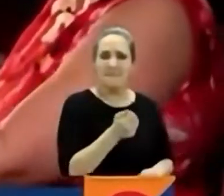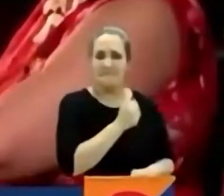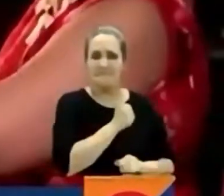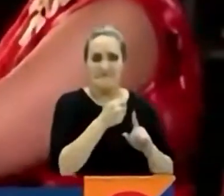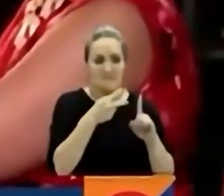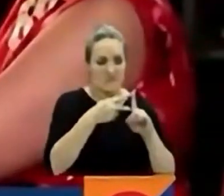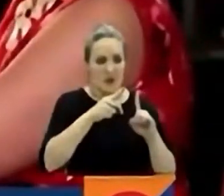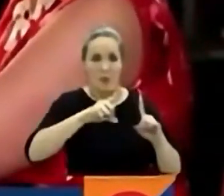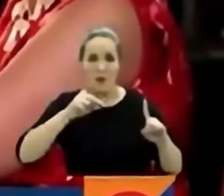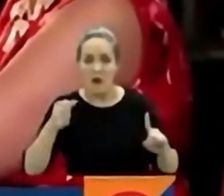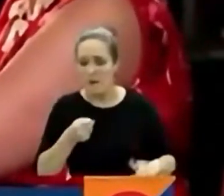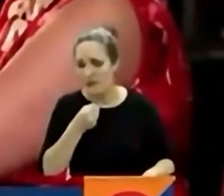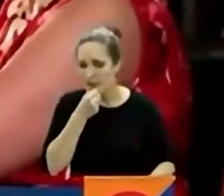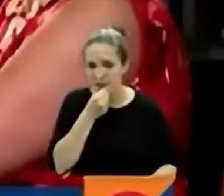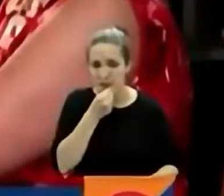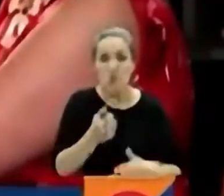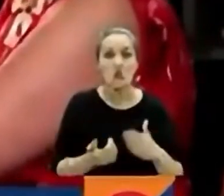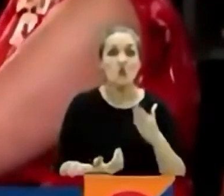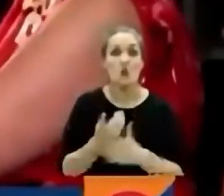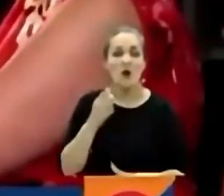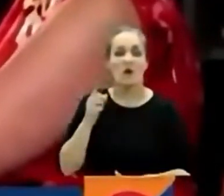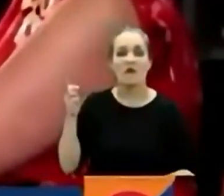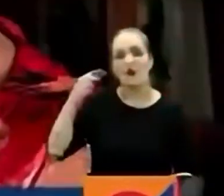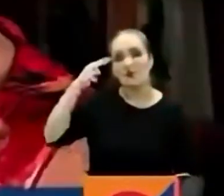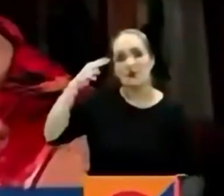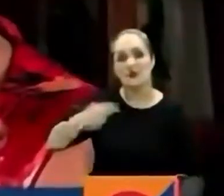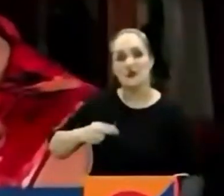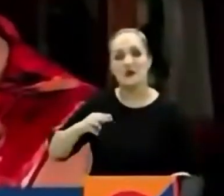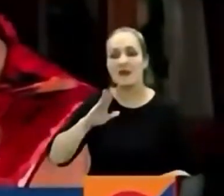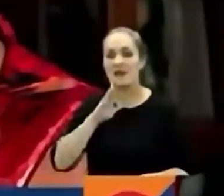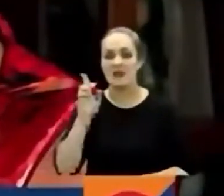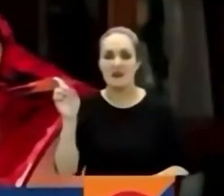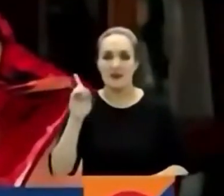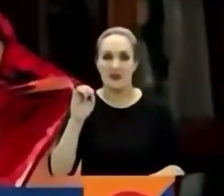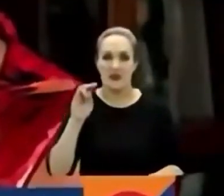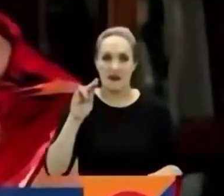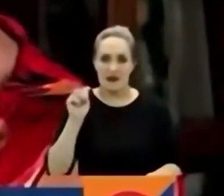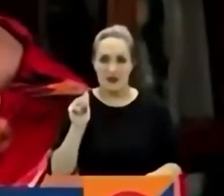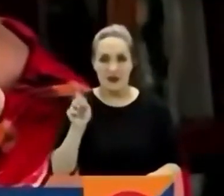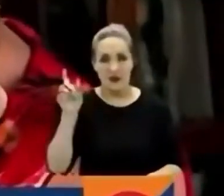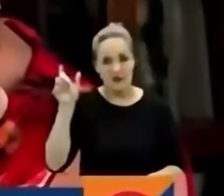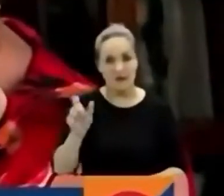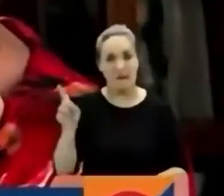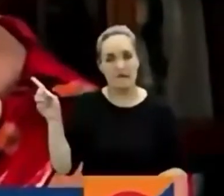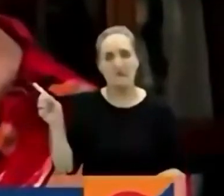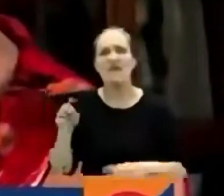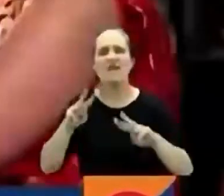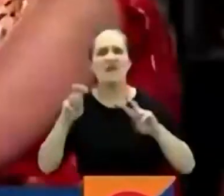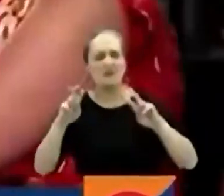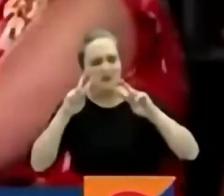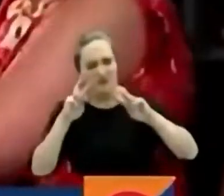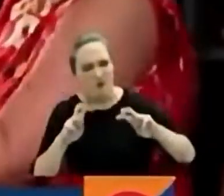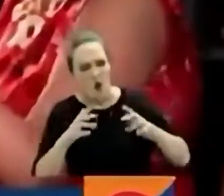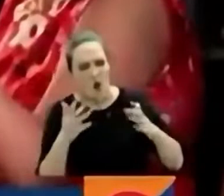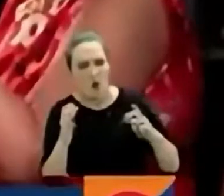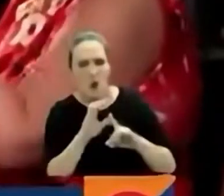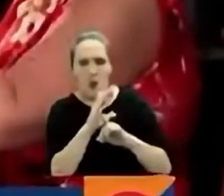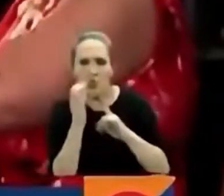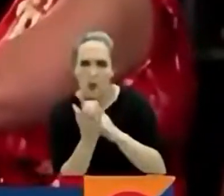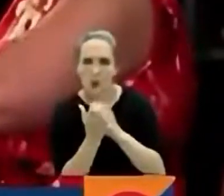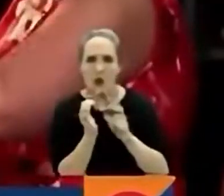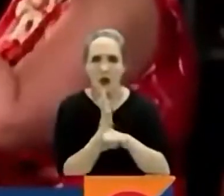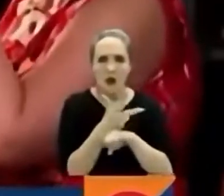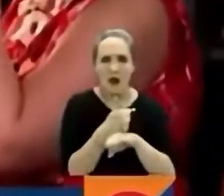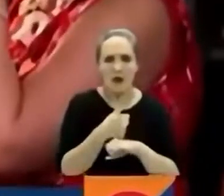podcast, habrá nuevo episodio de las historias con Diana Uribe, una producción sonora que reúne lo mejor de la cultura, el arte y la